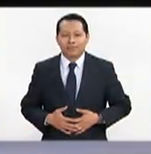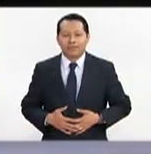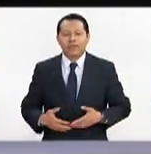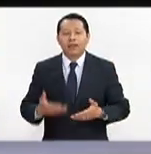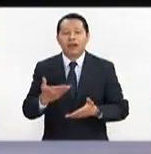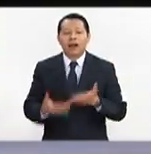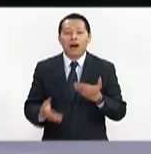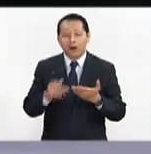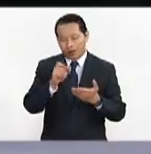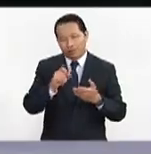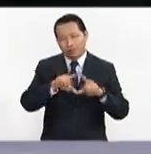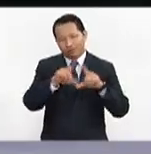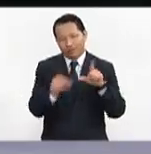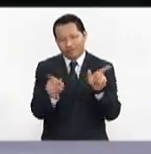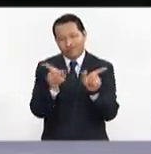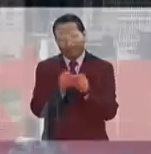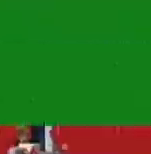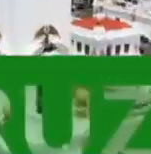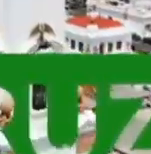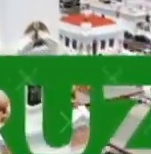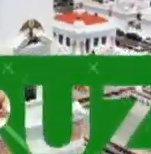Vamos a las breves del país.